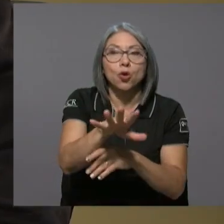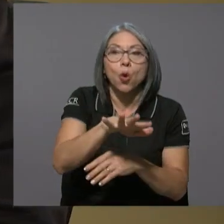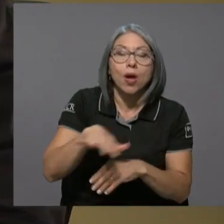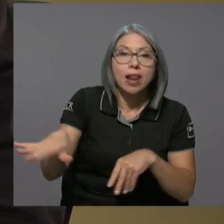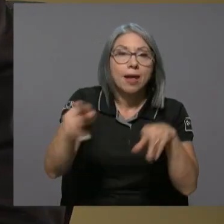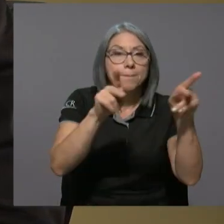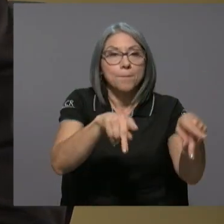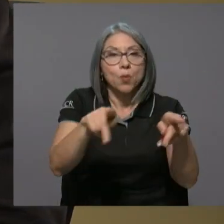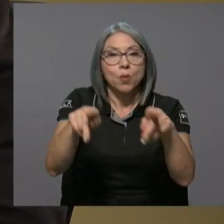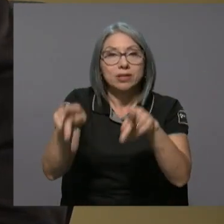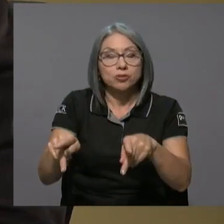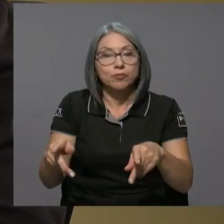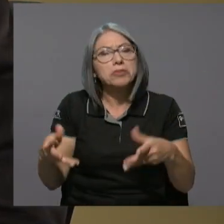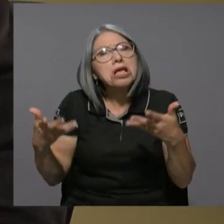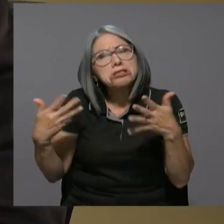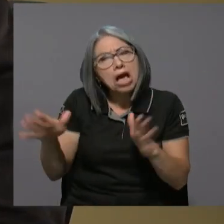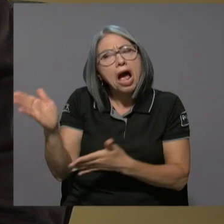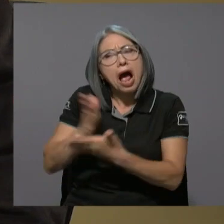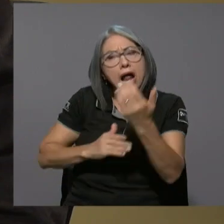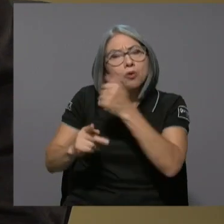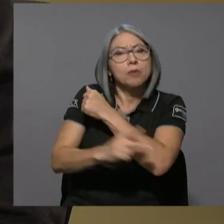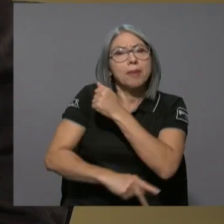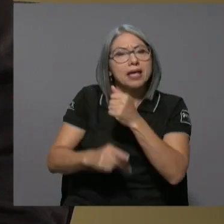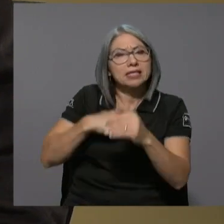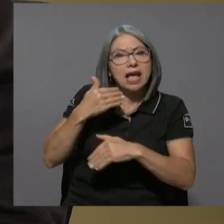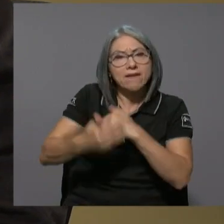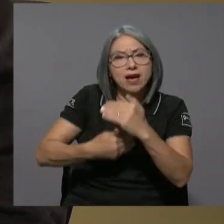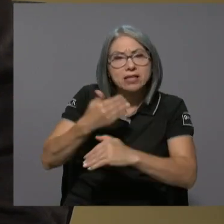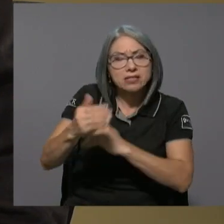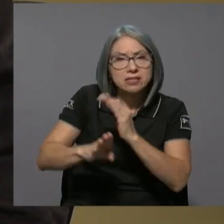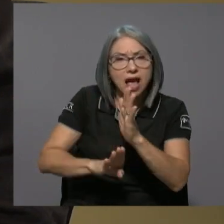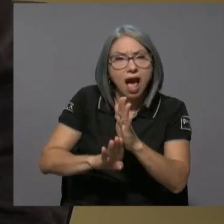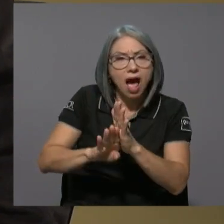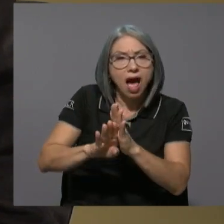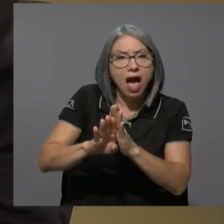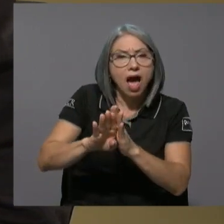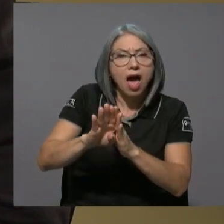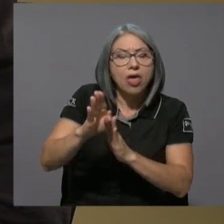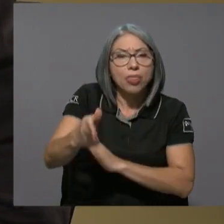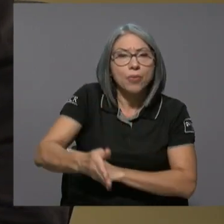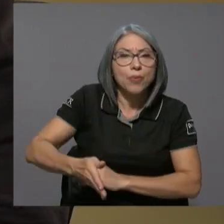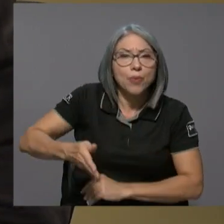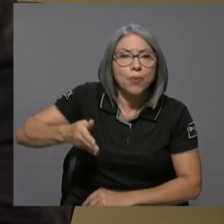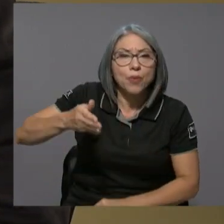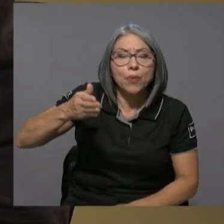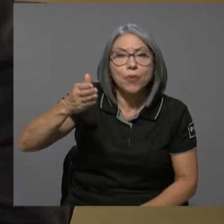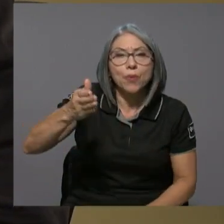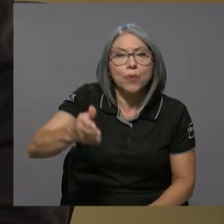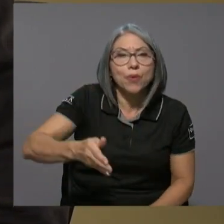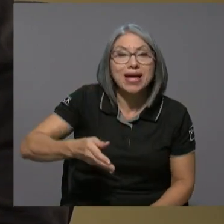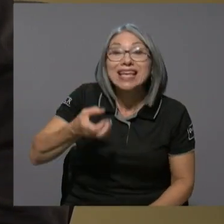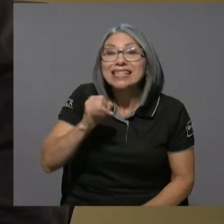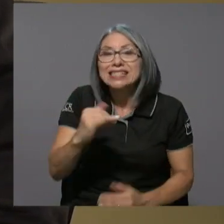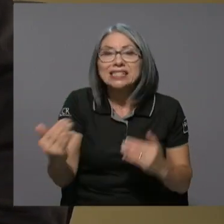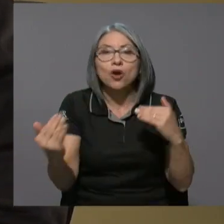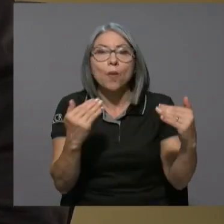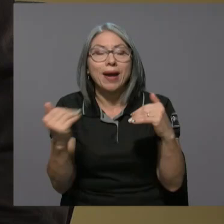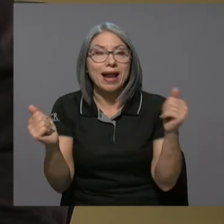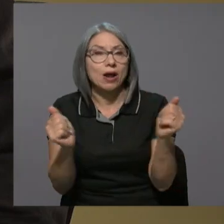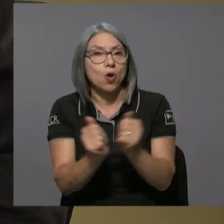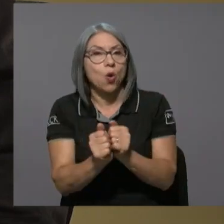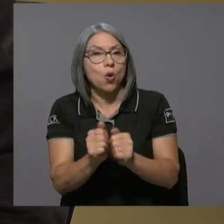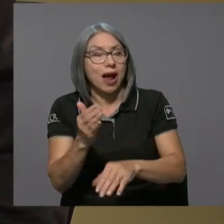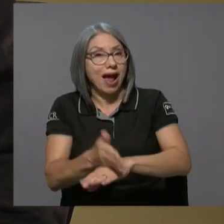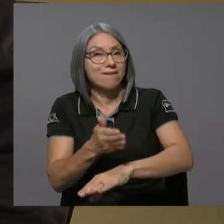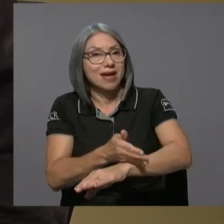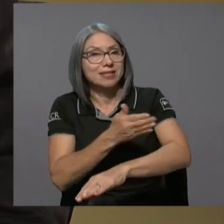bueno, algo se ha avanzado en eso del país, pero de nuevo, muy lentamente, ¿verdad? Muy lentamente si uno lo compara con los avances que ha